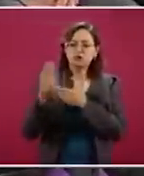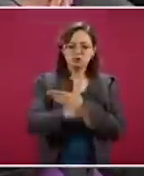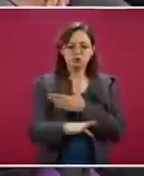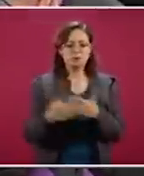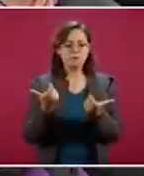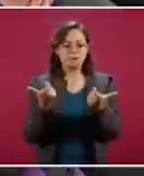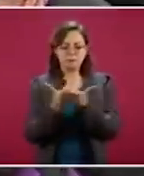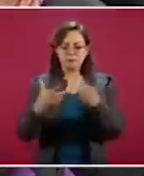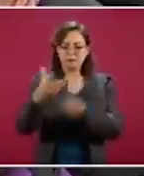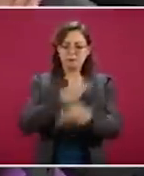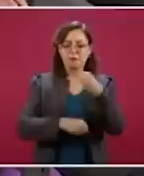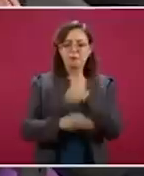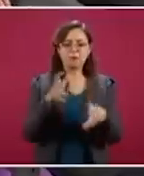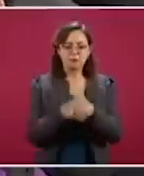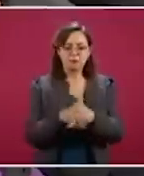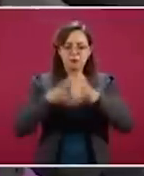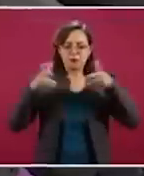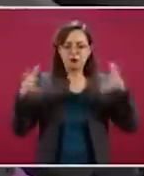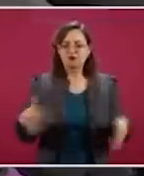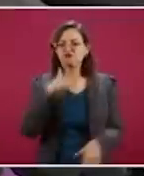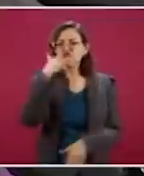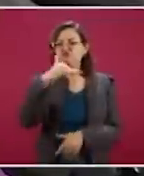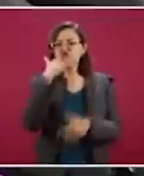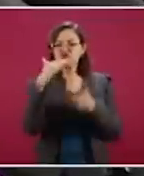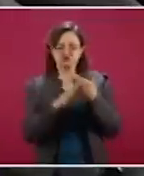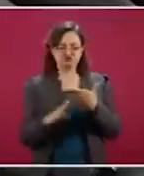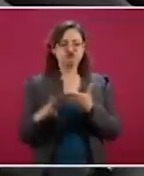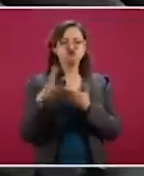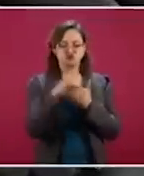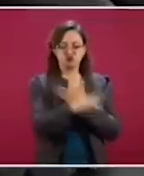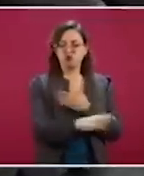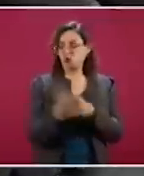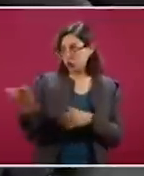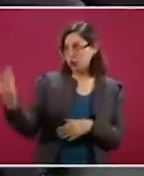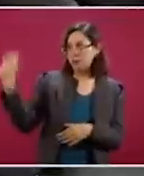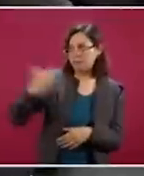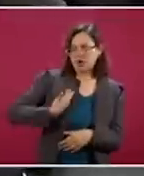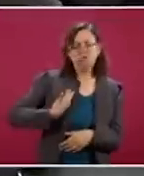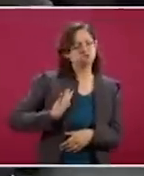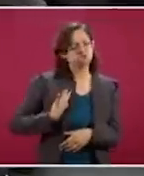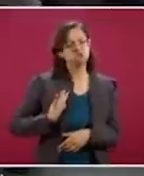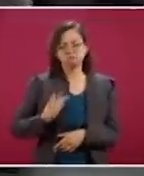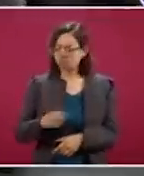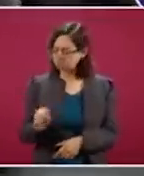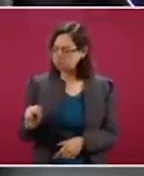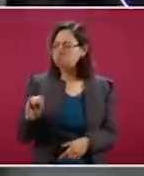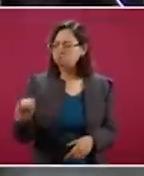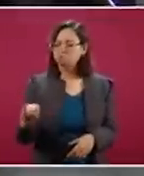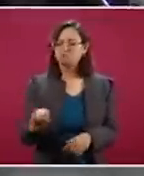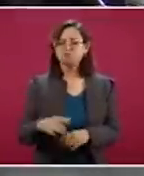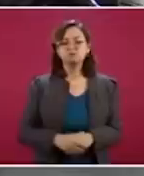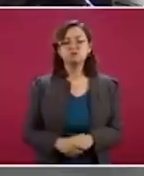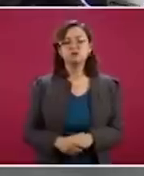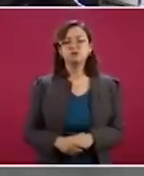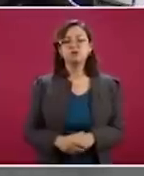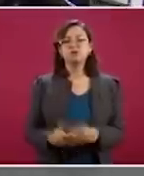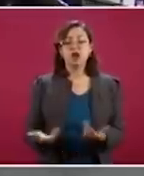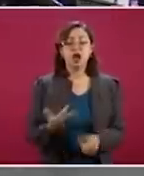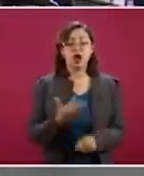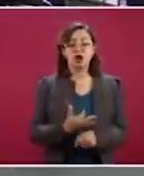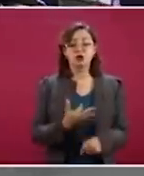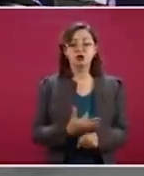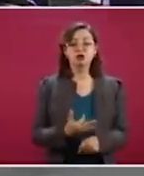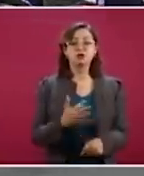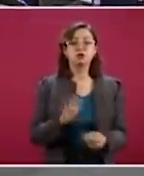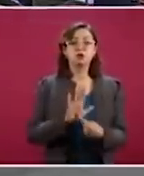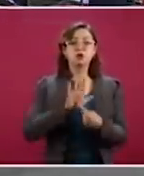económico del país y a combatir la corrupción, también nos lo pidió. Creo que esta es una muestra de cómo a través de la